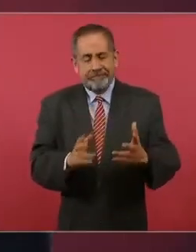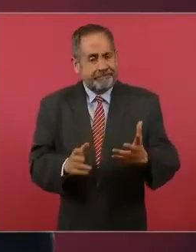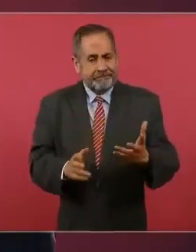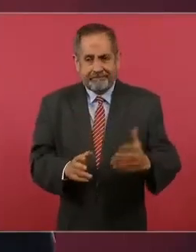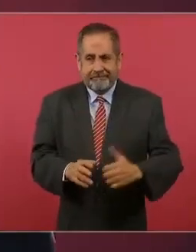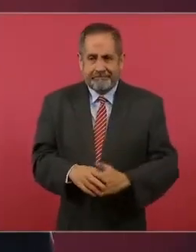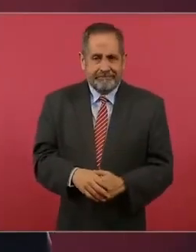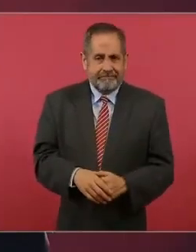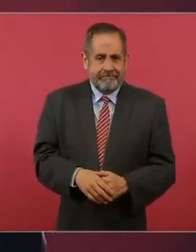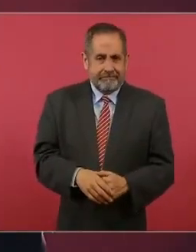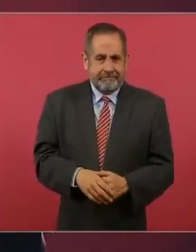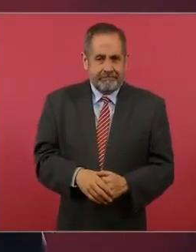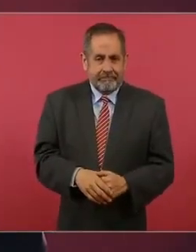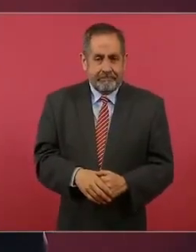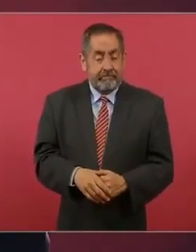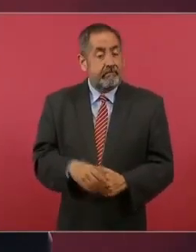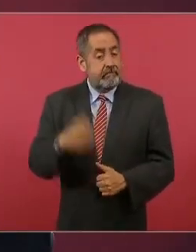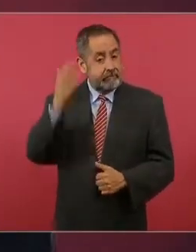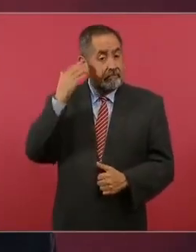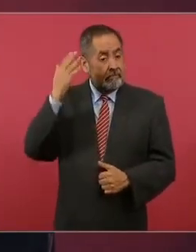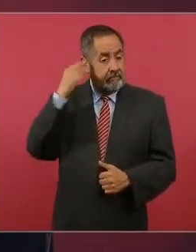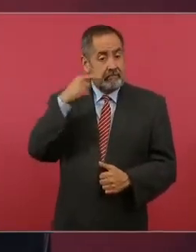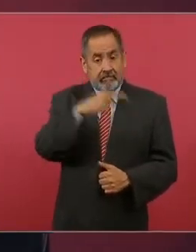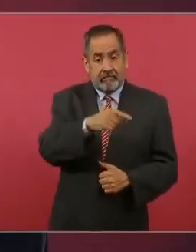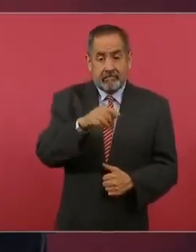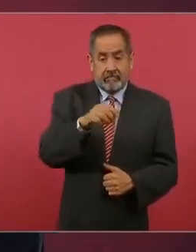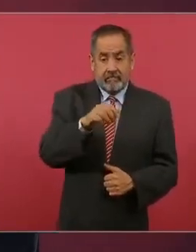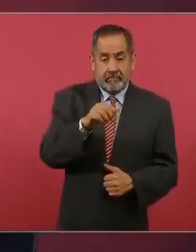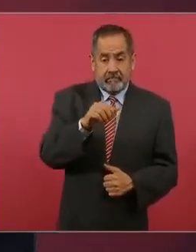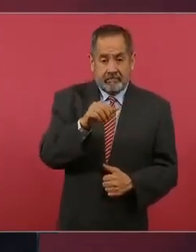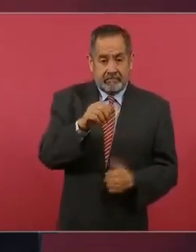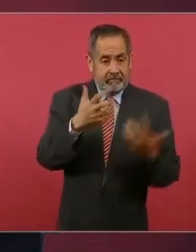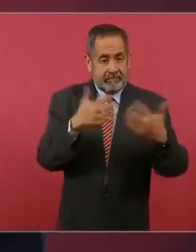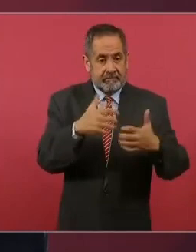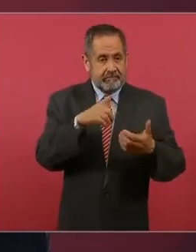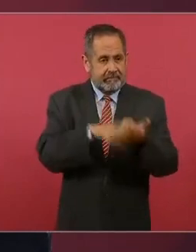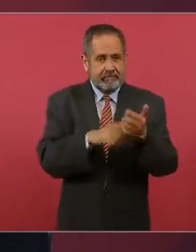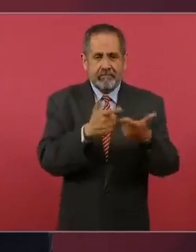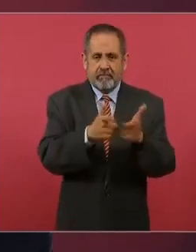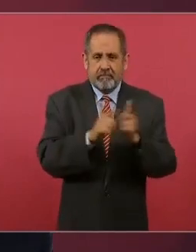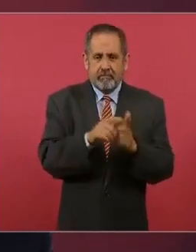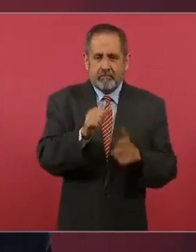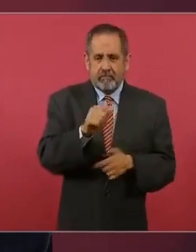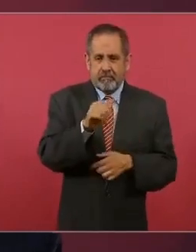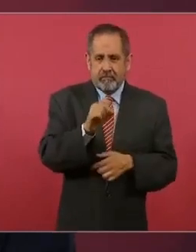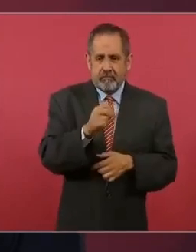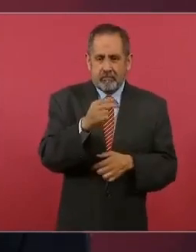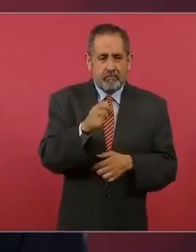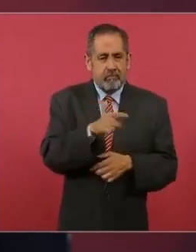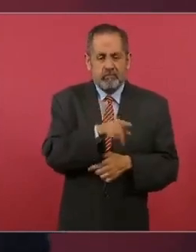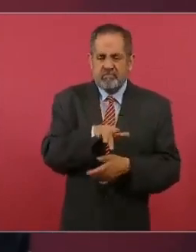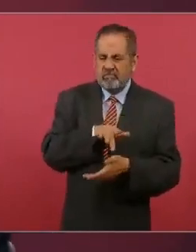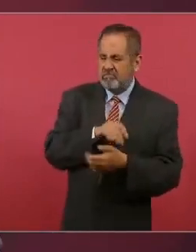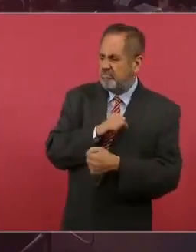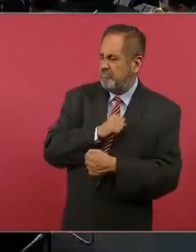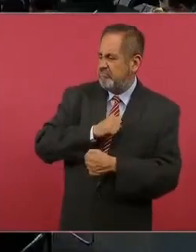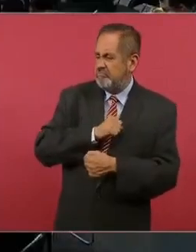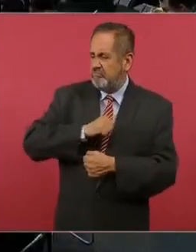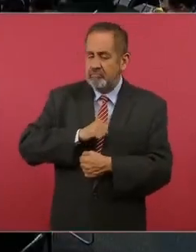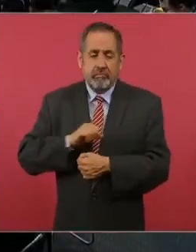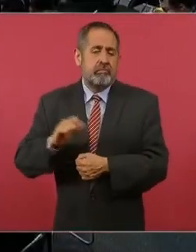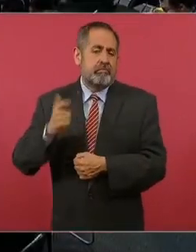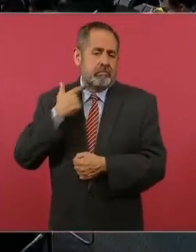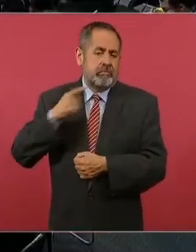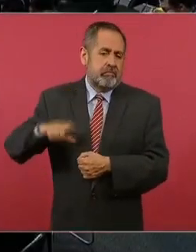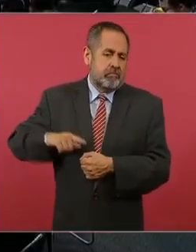Entonces, la influencia que tenía este grupo en el gobierno, en los